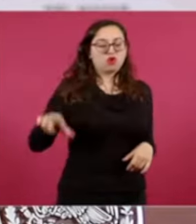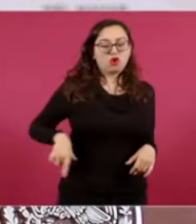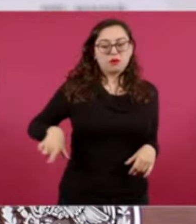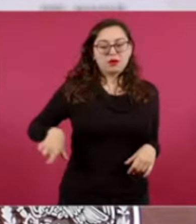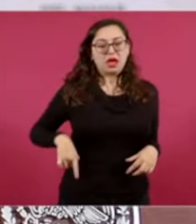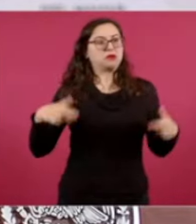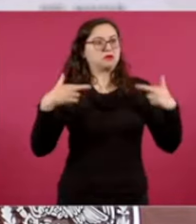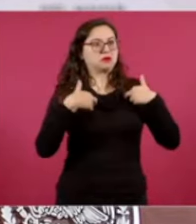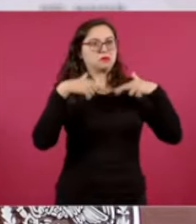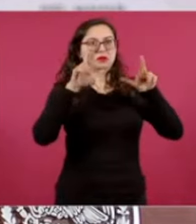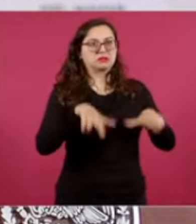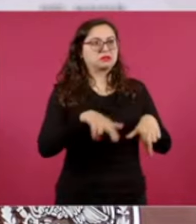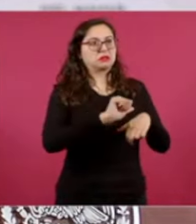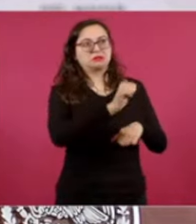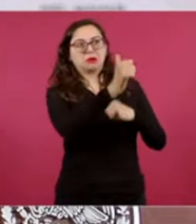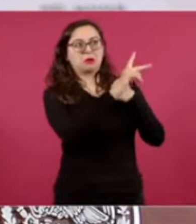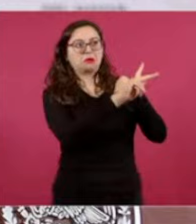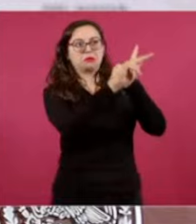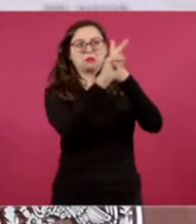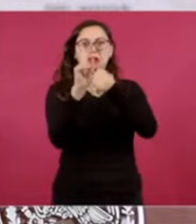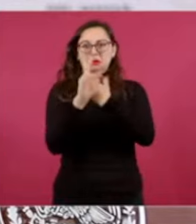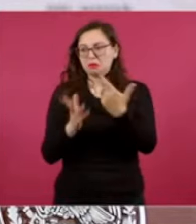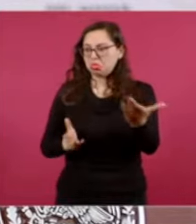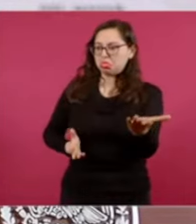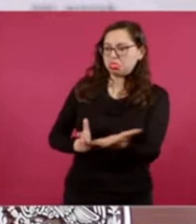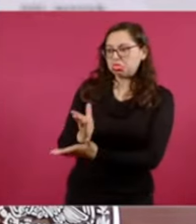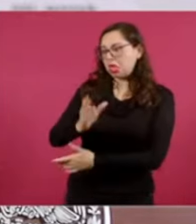representante de gobiernos extranjeros